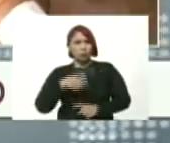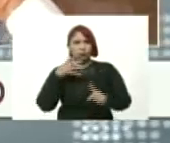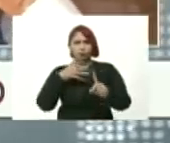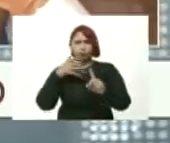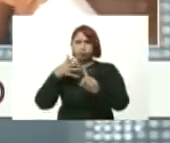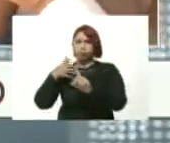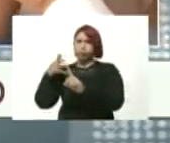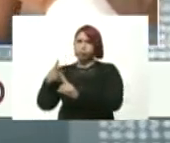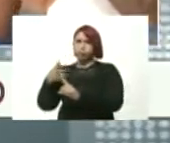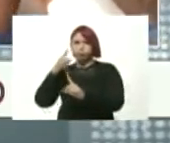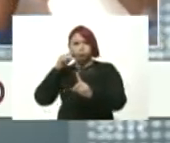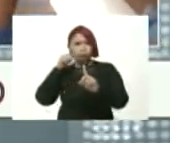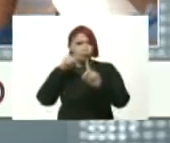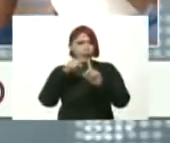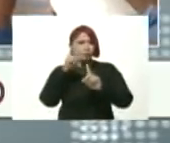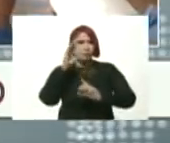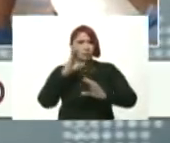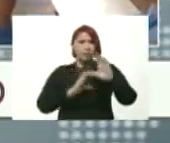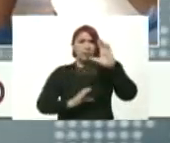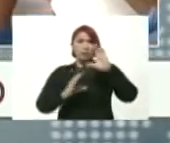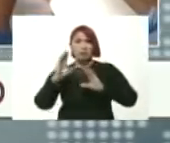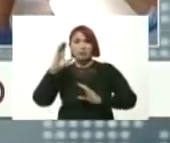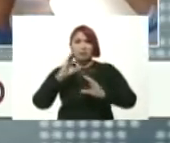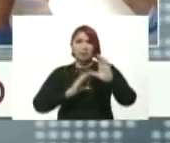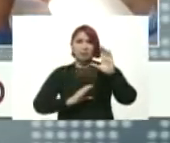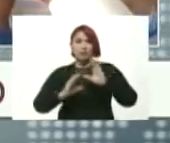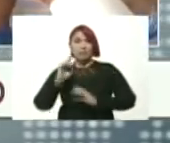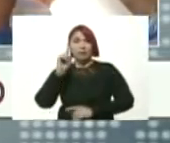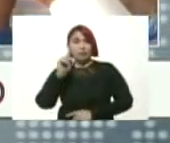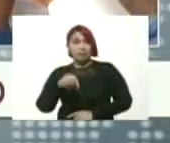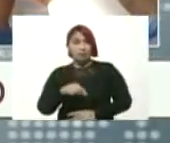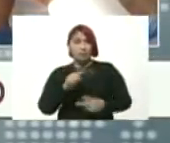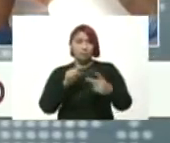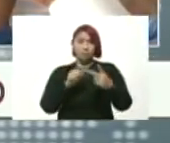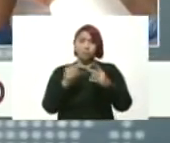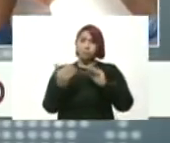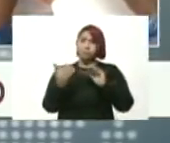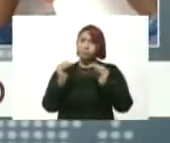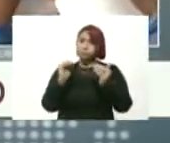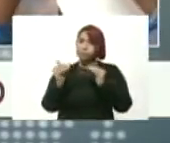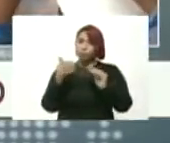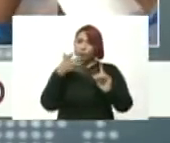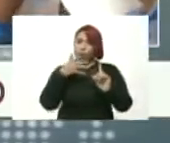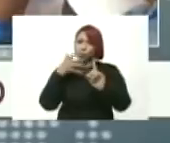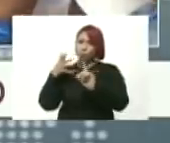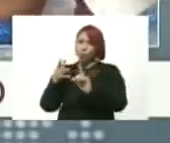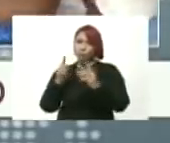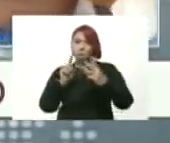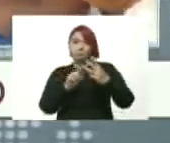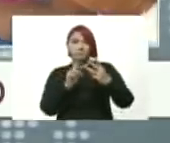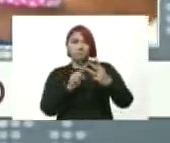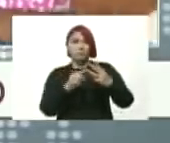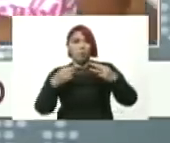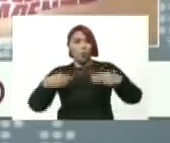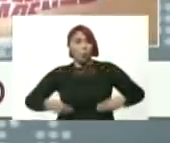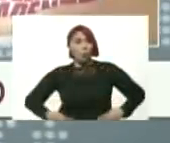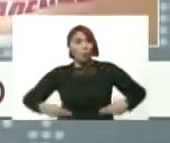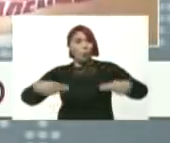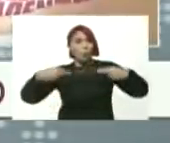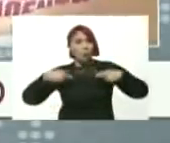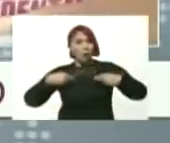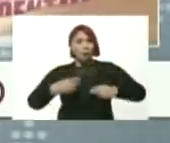el punto de vista científico desde el punto de vista ético desde el punto de vista humanístico